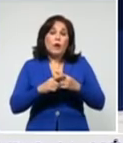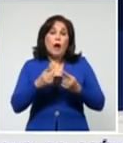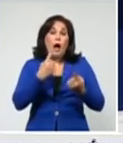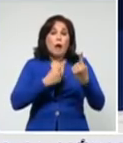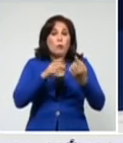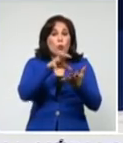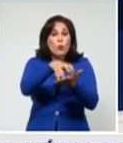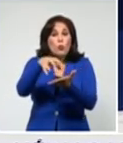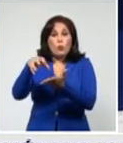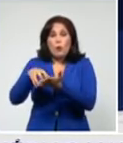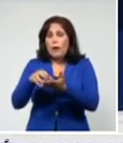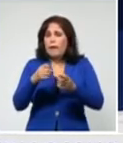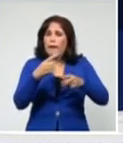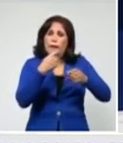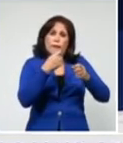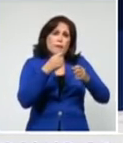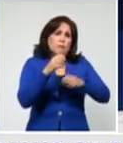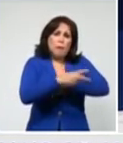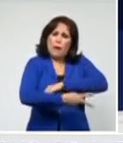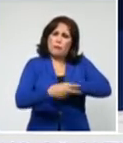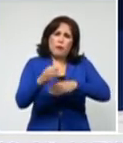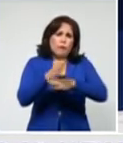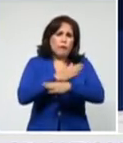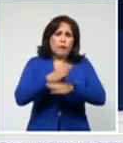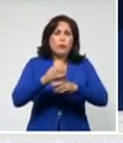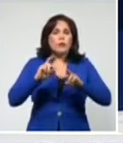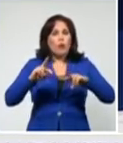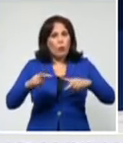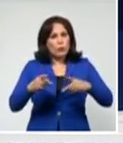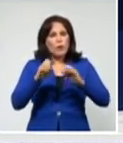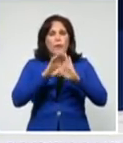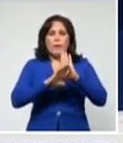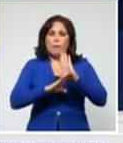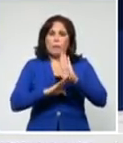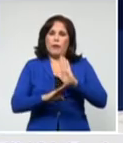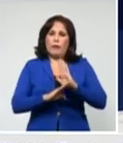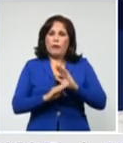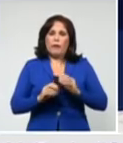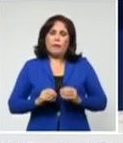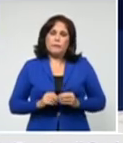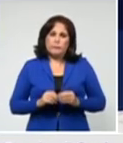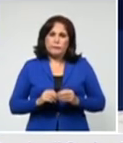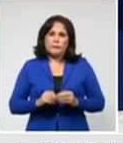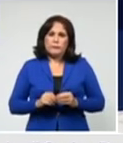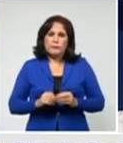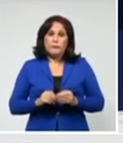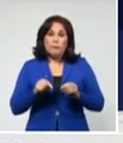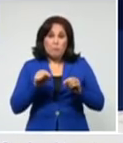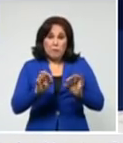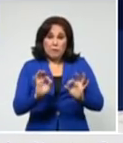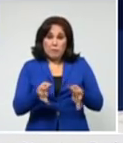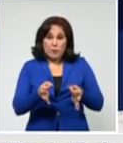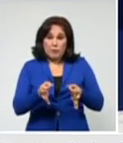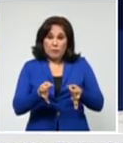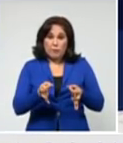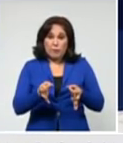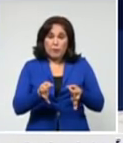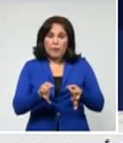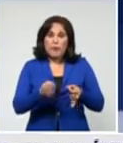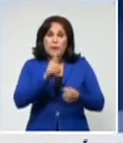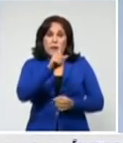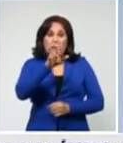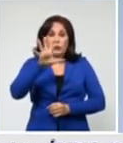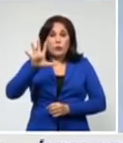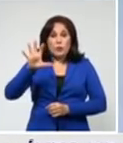hecho que vuelvan a adoptar un grupo de medidas. Y de esta forma, en los